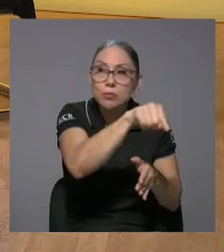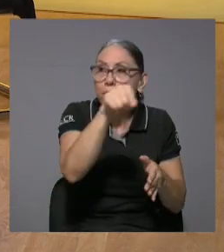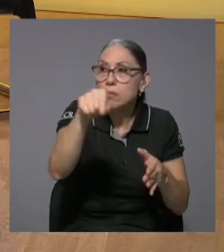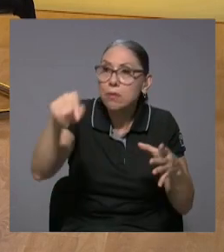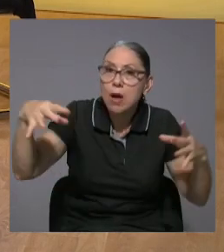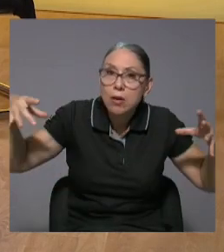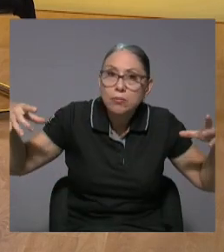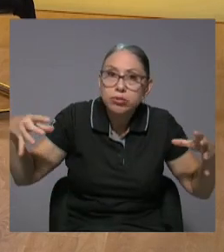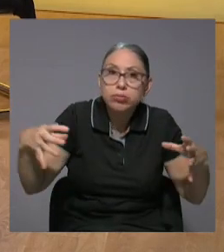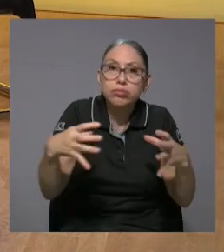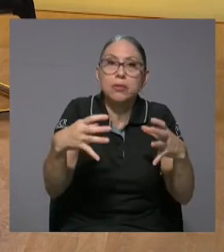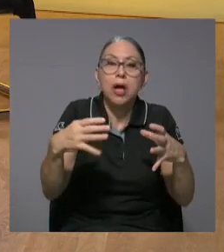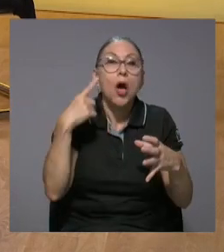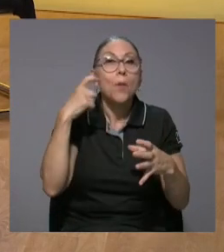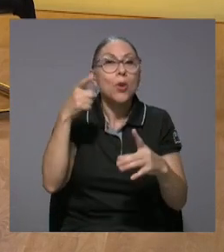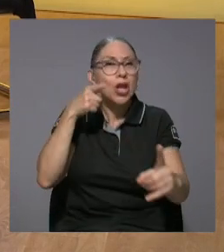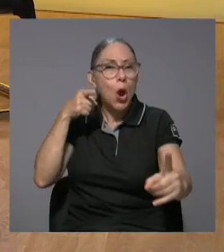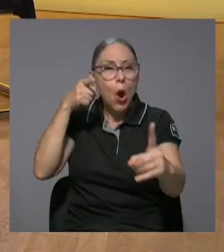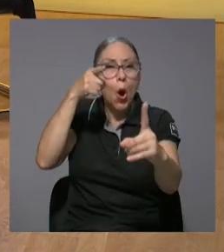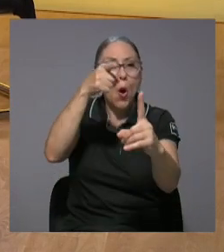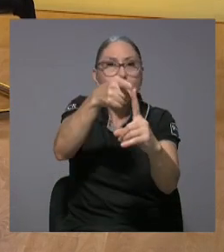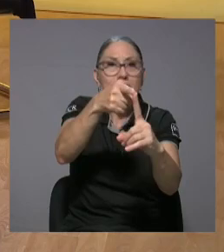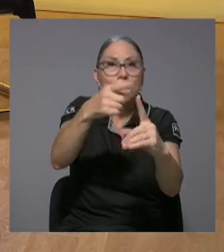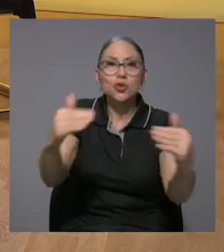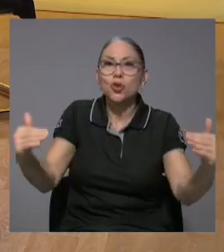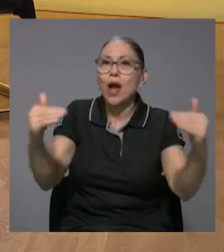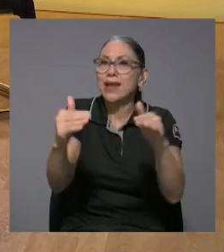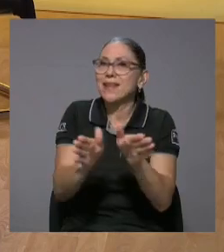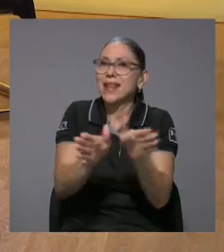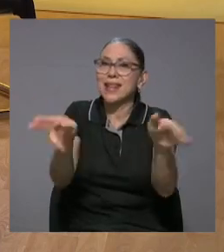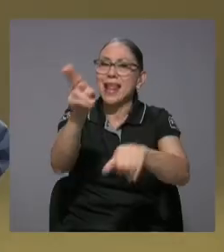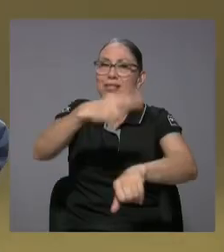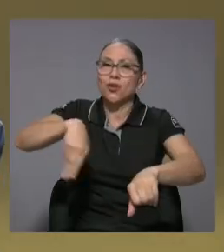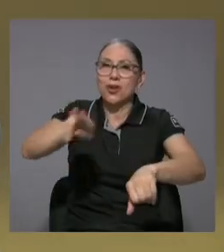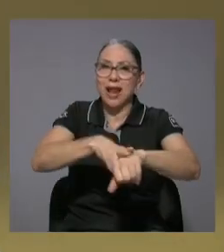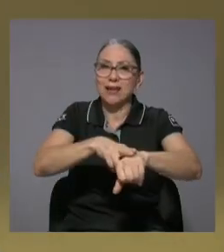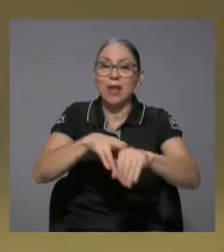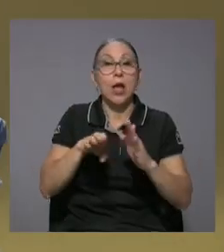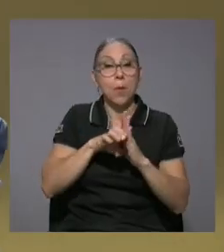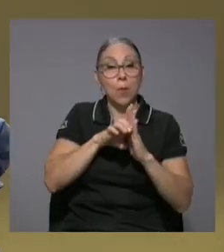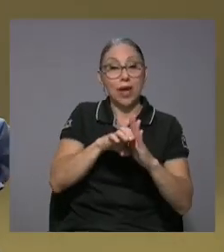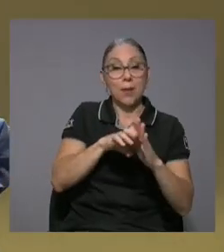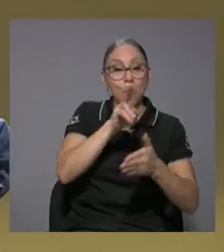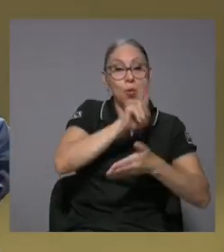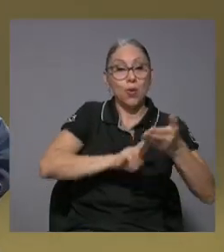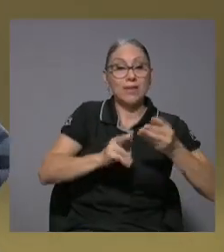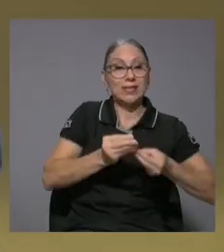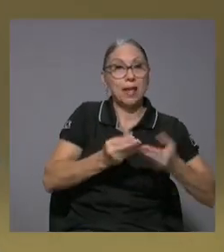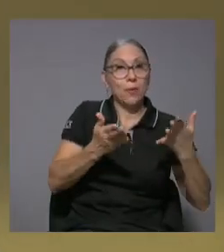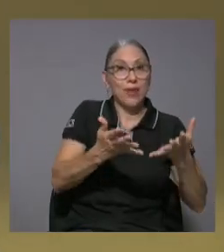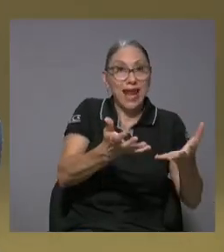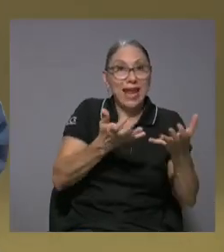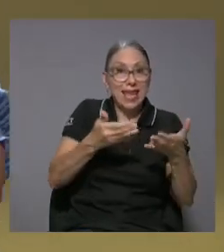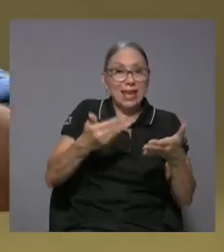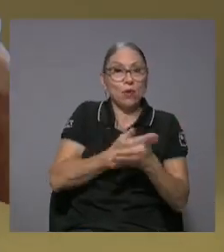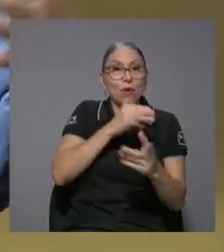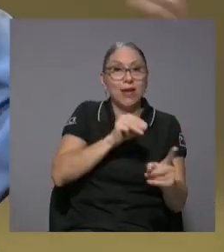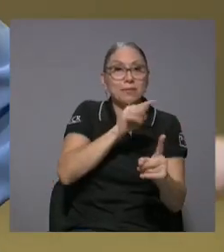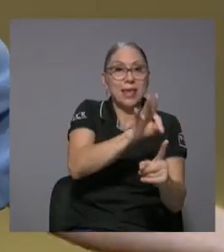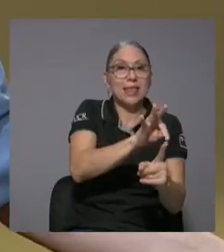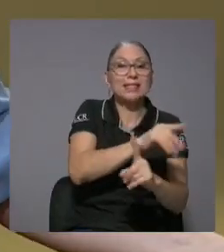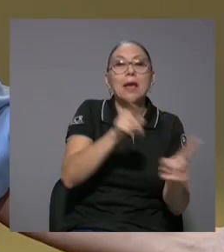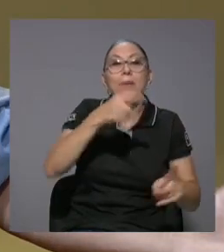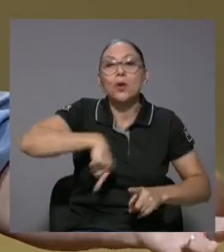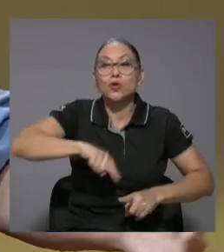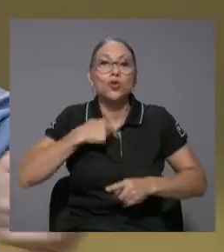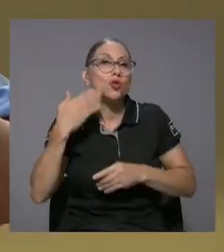metas son nacionales y por más que desde el sector público intentáramos definir nuevas metas, la verdad es que sin saber lo que sucede en la otra